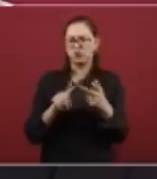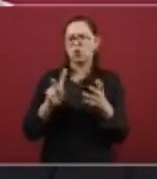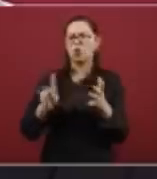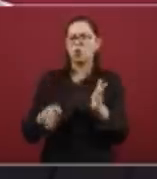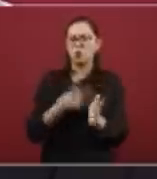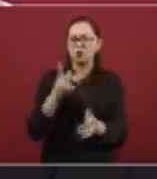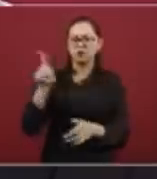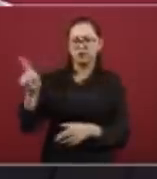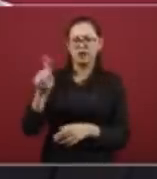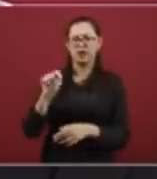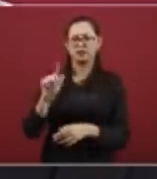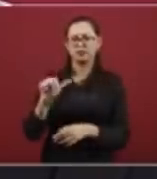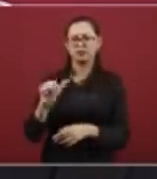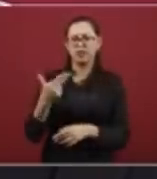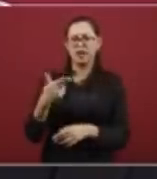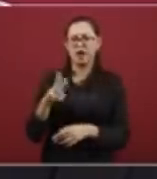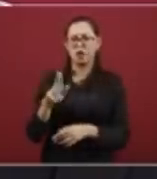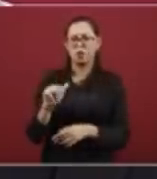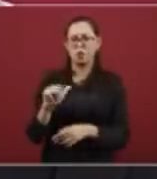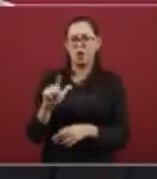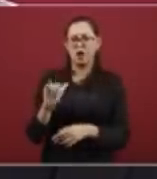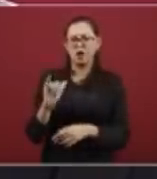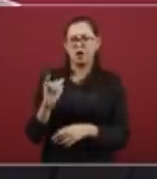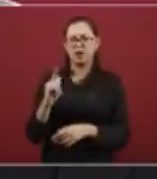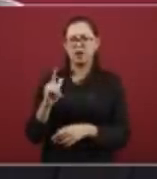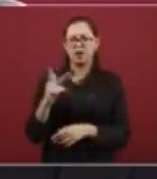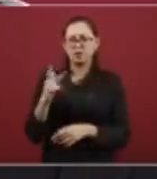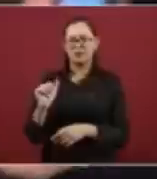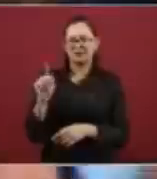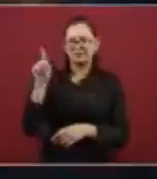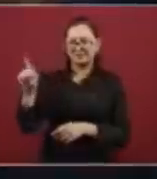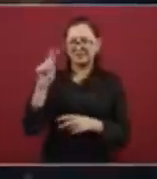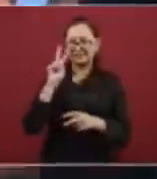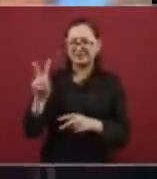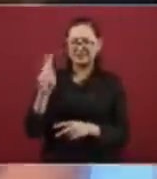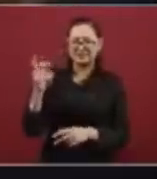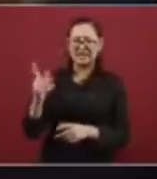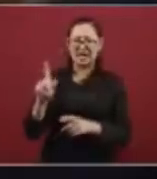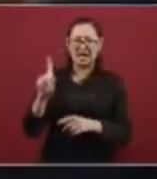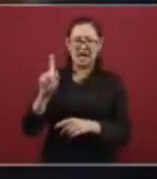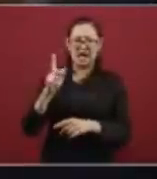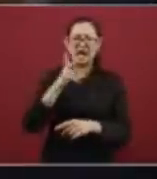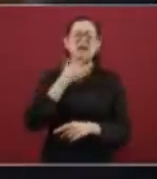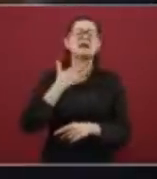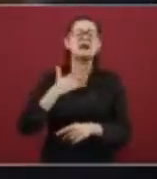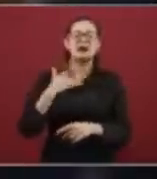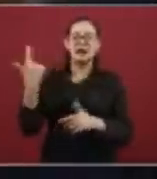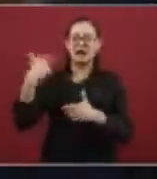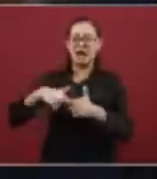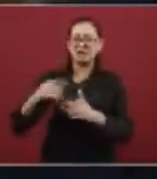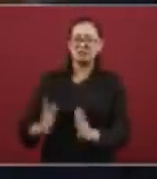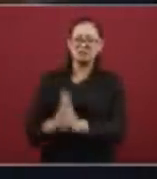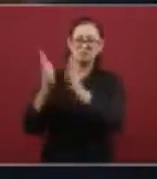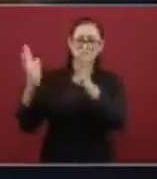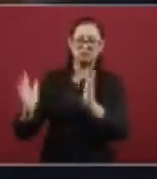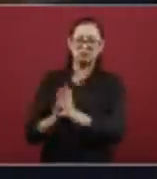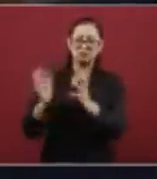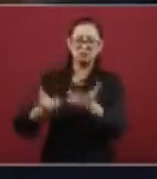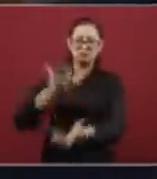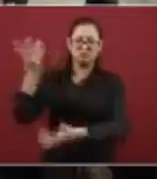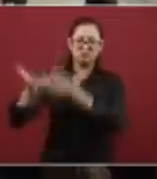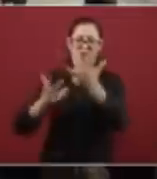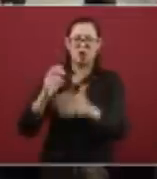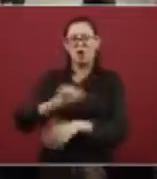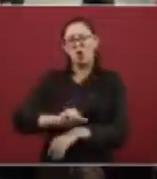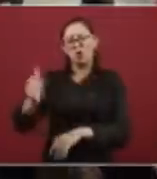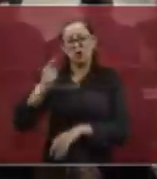en Tlahuelilpan, están las imágenes de la fuente de gasolina, hubo otra en Axapusco, en el Estado